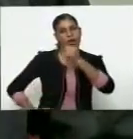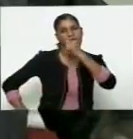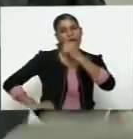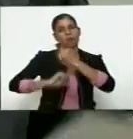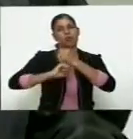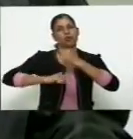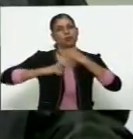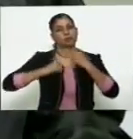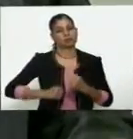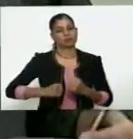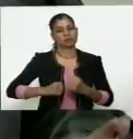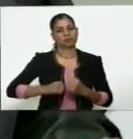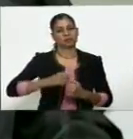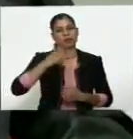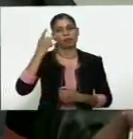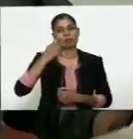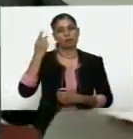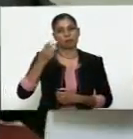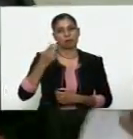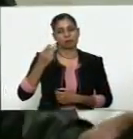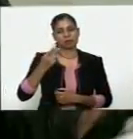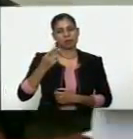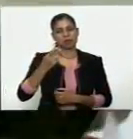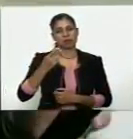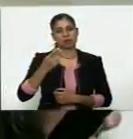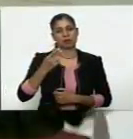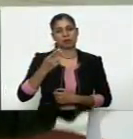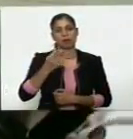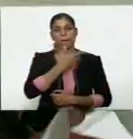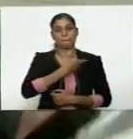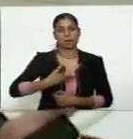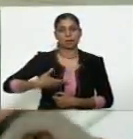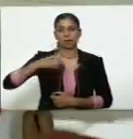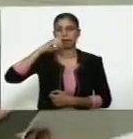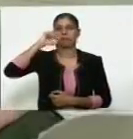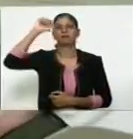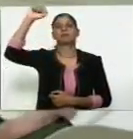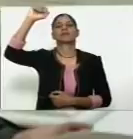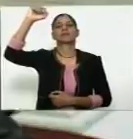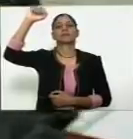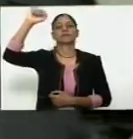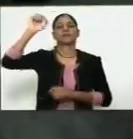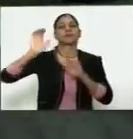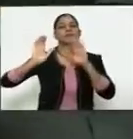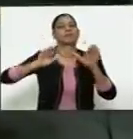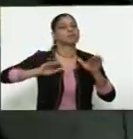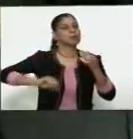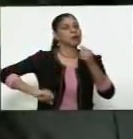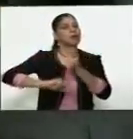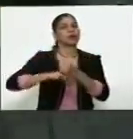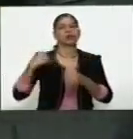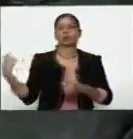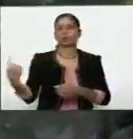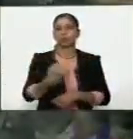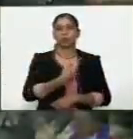a la política económica del comandante presidente Nicolás Maduro Moro. Muchas gracias.